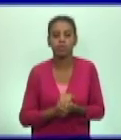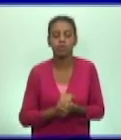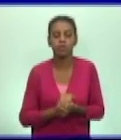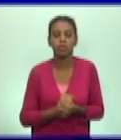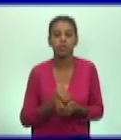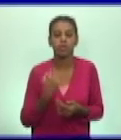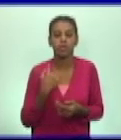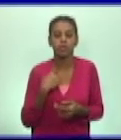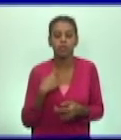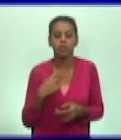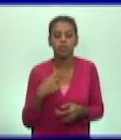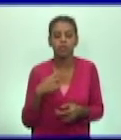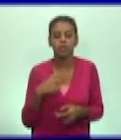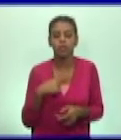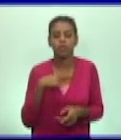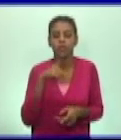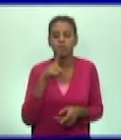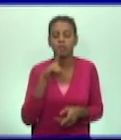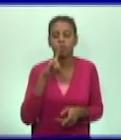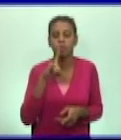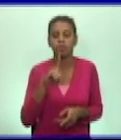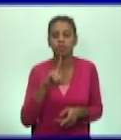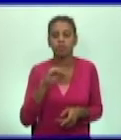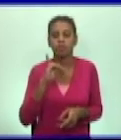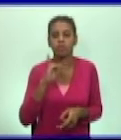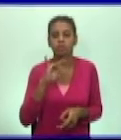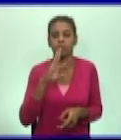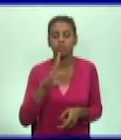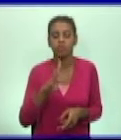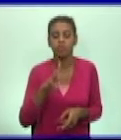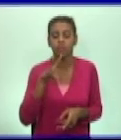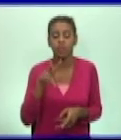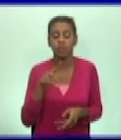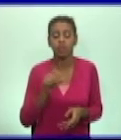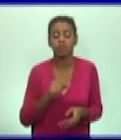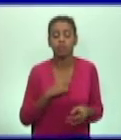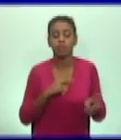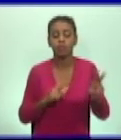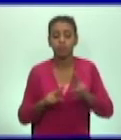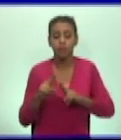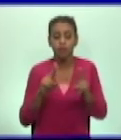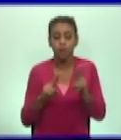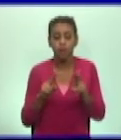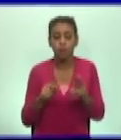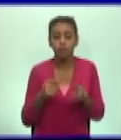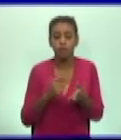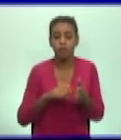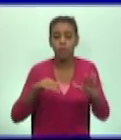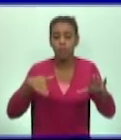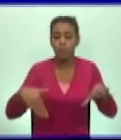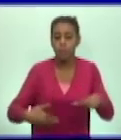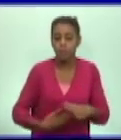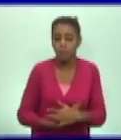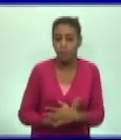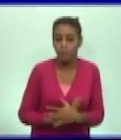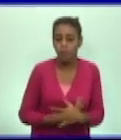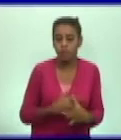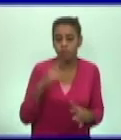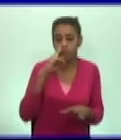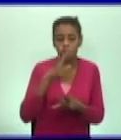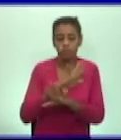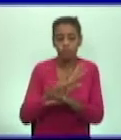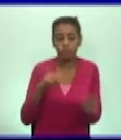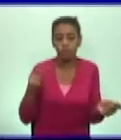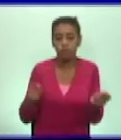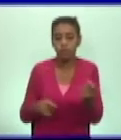ve obligado, muchachos, a firmar los acuerdos de París. Que esos acuerdos, pues simplemente se restablecía la paz en Vietnam y terminaba la guerra.